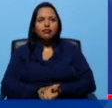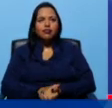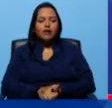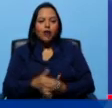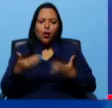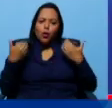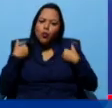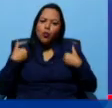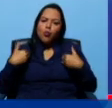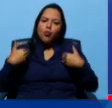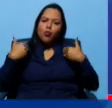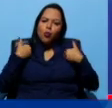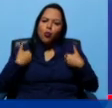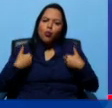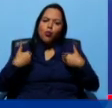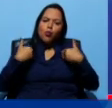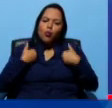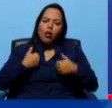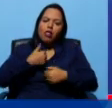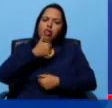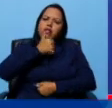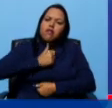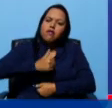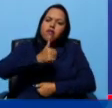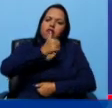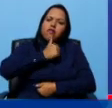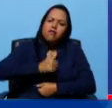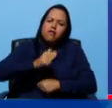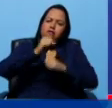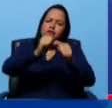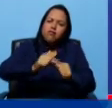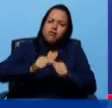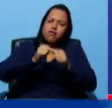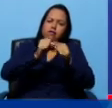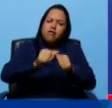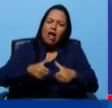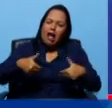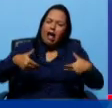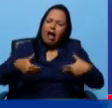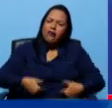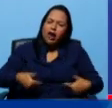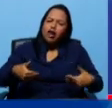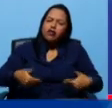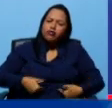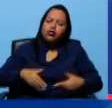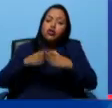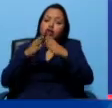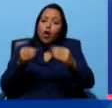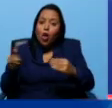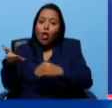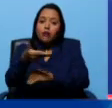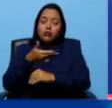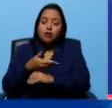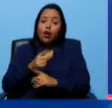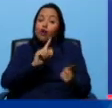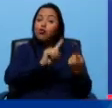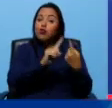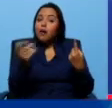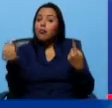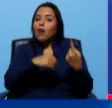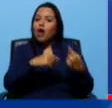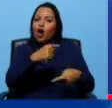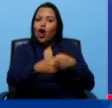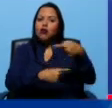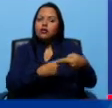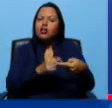Resistir, luchar, guapiar entre todos y todas. y uno de los sectores más